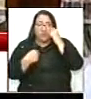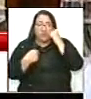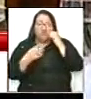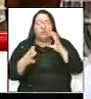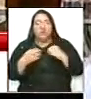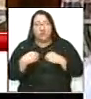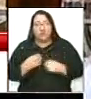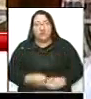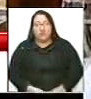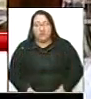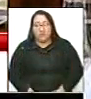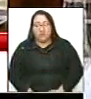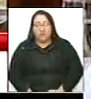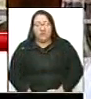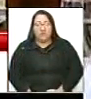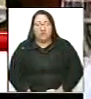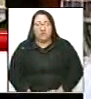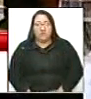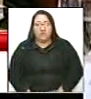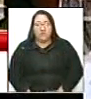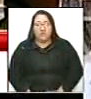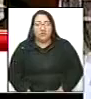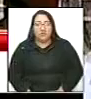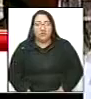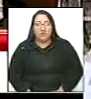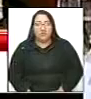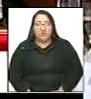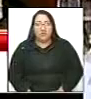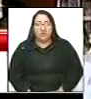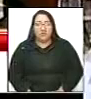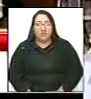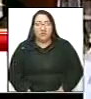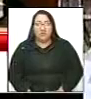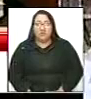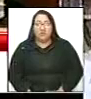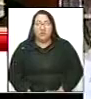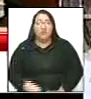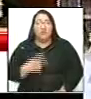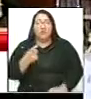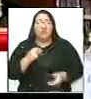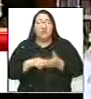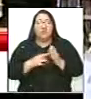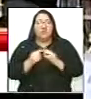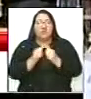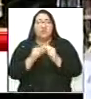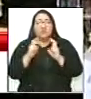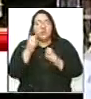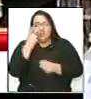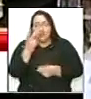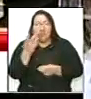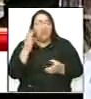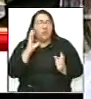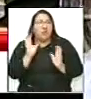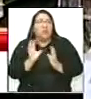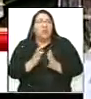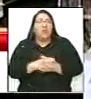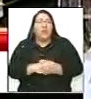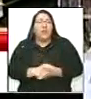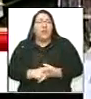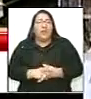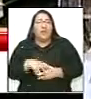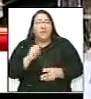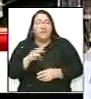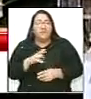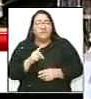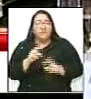procedente. No solamente por una cuestión que tiene que ver, él se está amparando en una